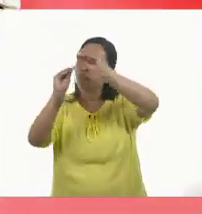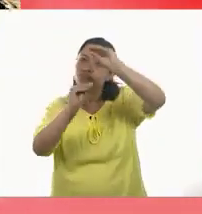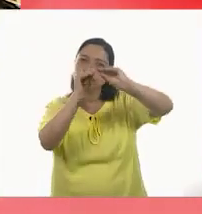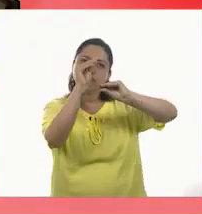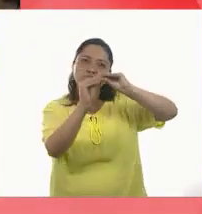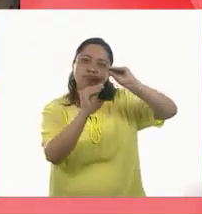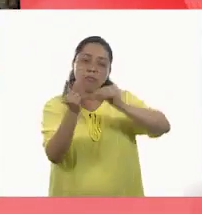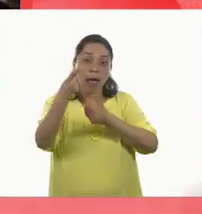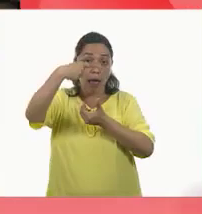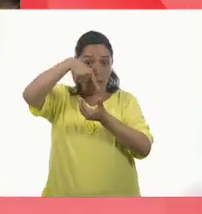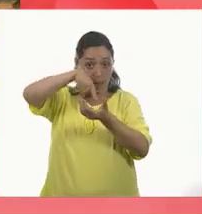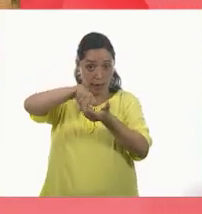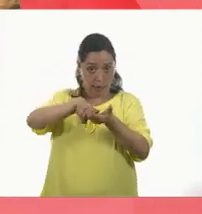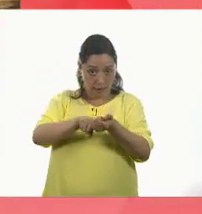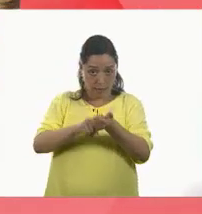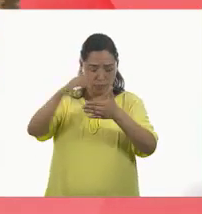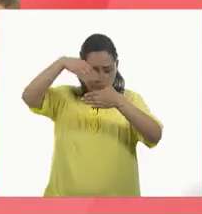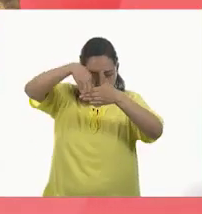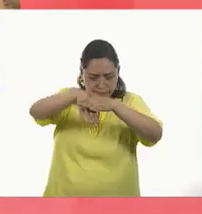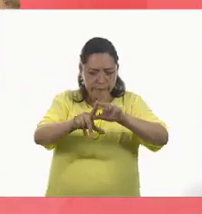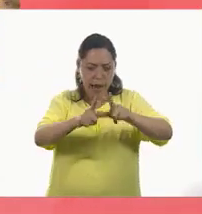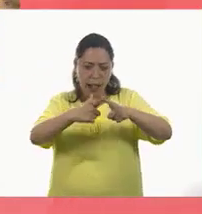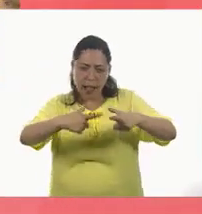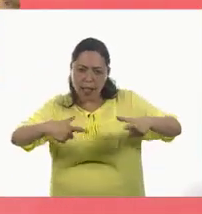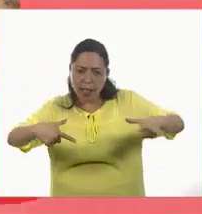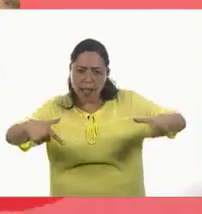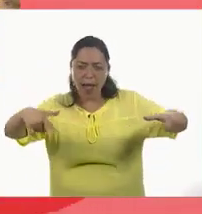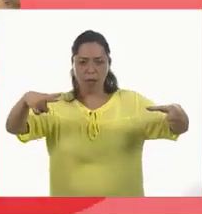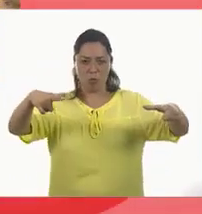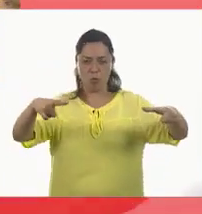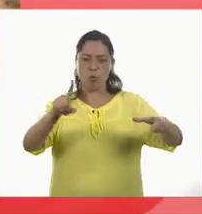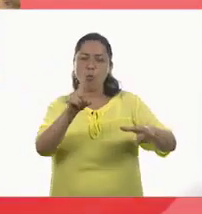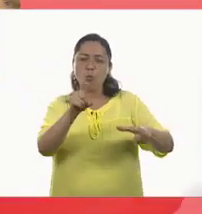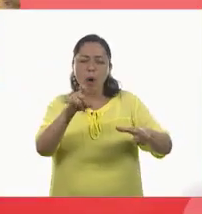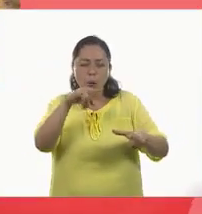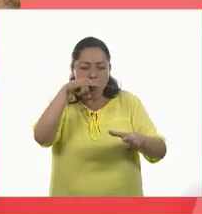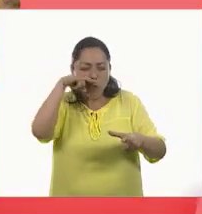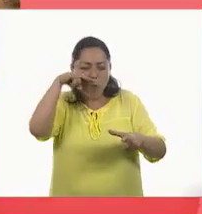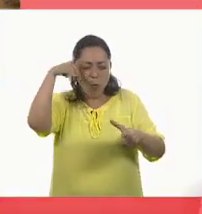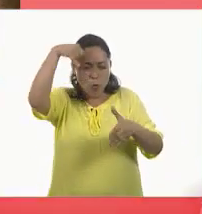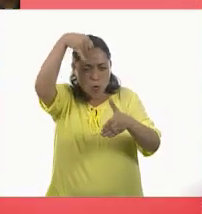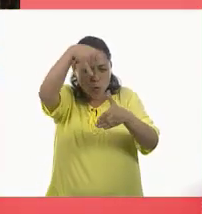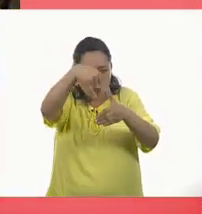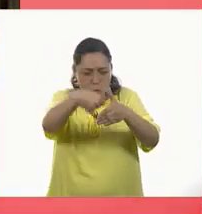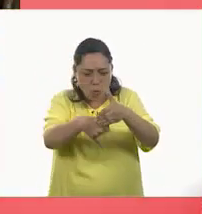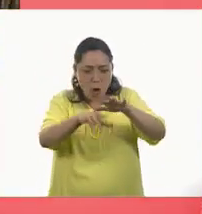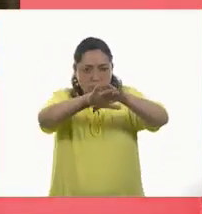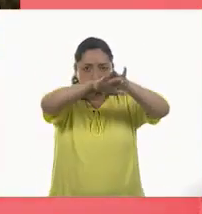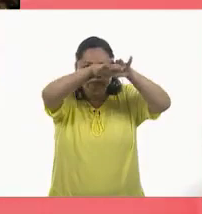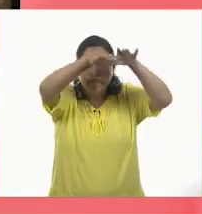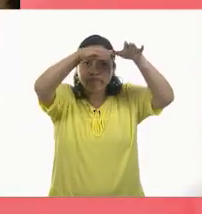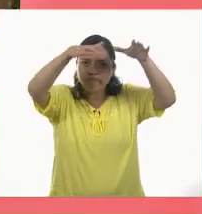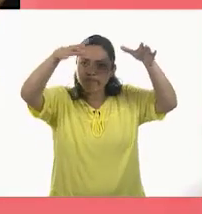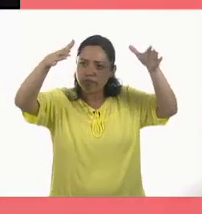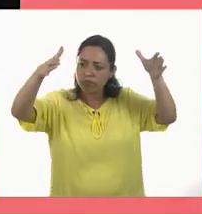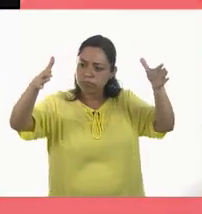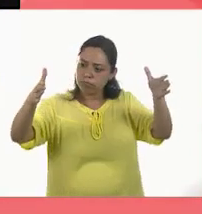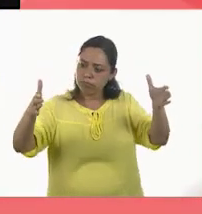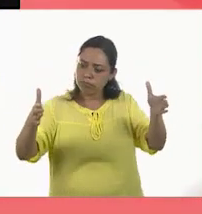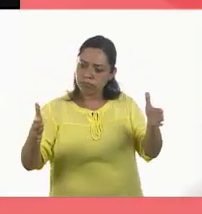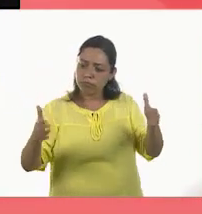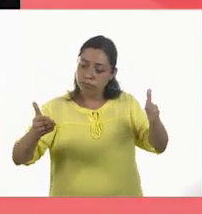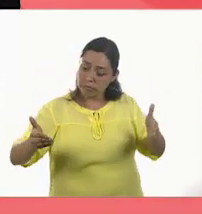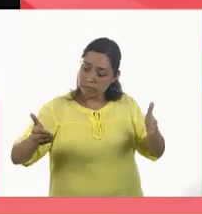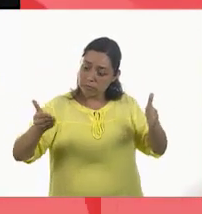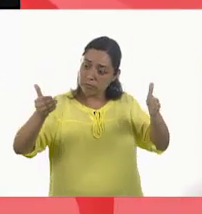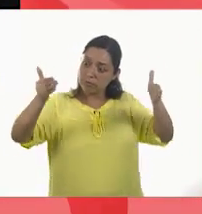interior se descubre un lago de agua transparente que yace bajo una gran cúpula, y de sus paredes brotan